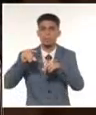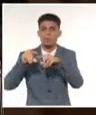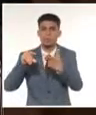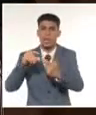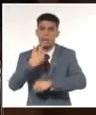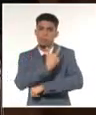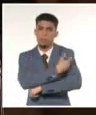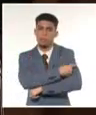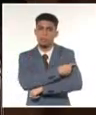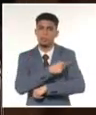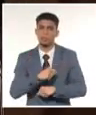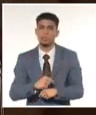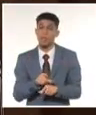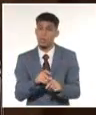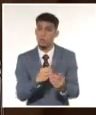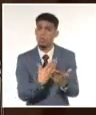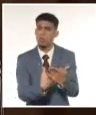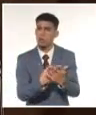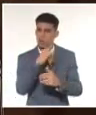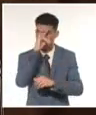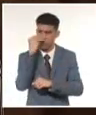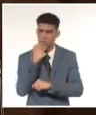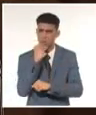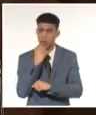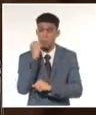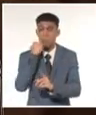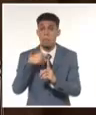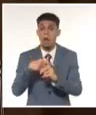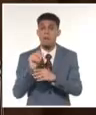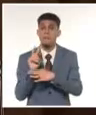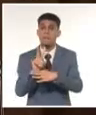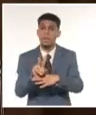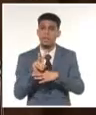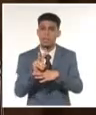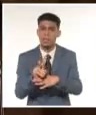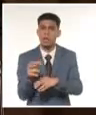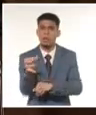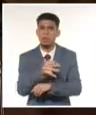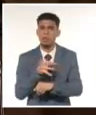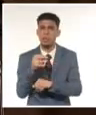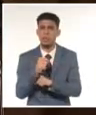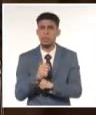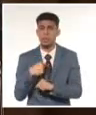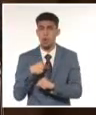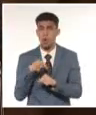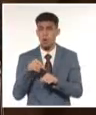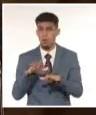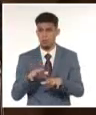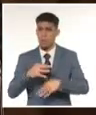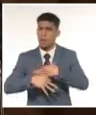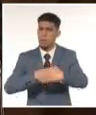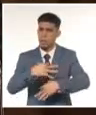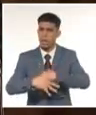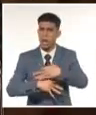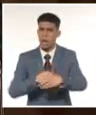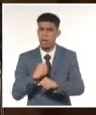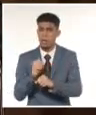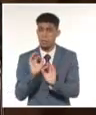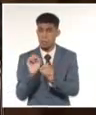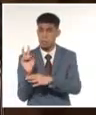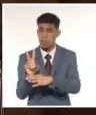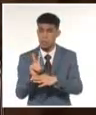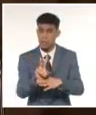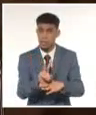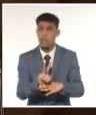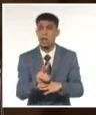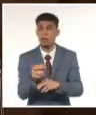lo que apreciamos en las visitas a los municipios del país. Y aquí me detengo en un ejemplo de esos aprendizajes.